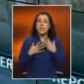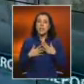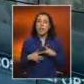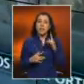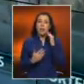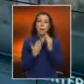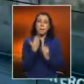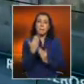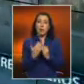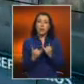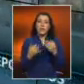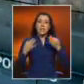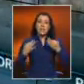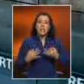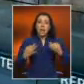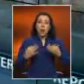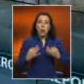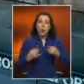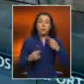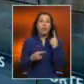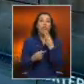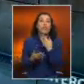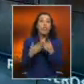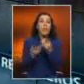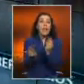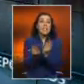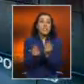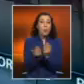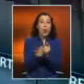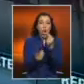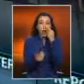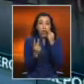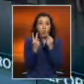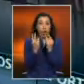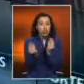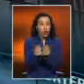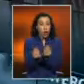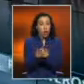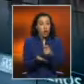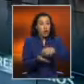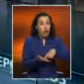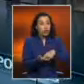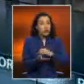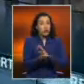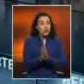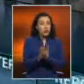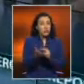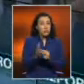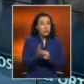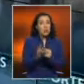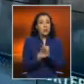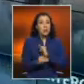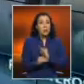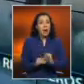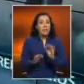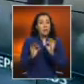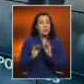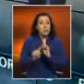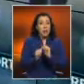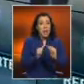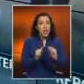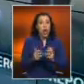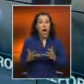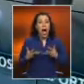sienten protegidos y seguros, su escuela. Conocimos dos colegios que, contra todo pronóstico, han logrado mantener a raya